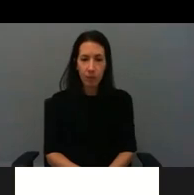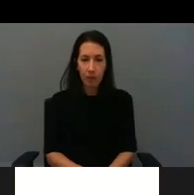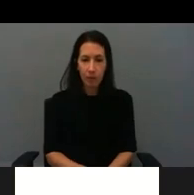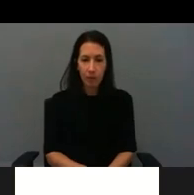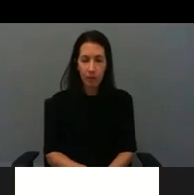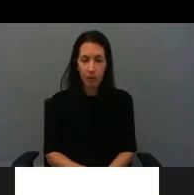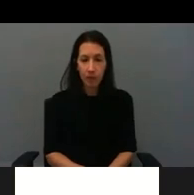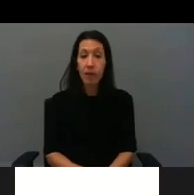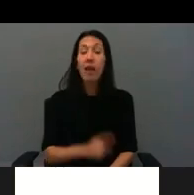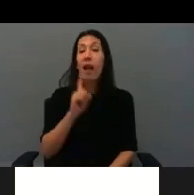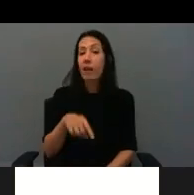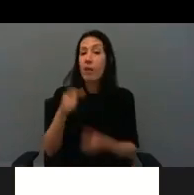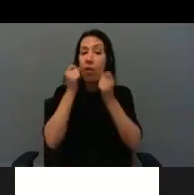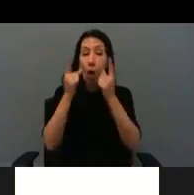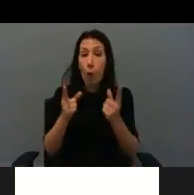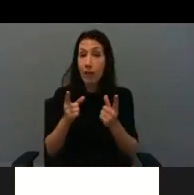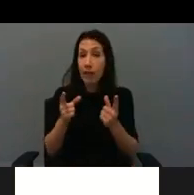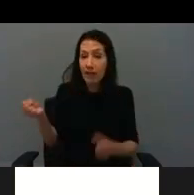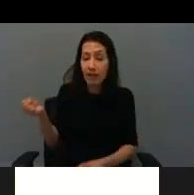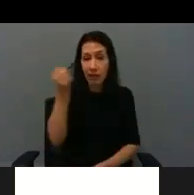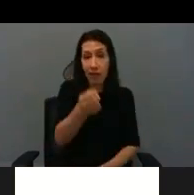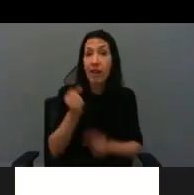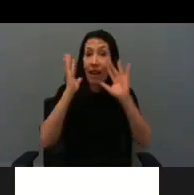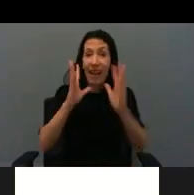notado cambios y actitudes